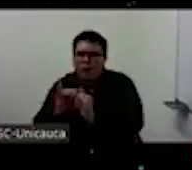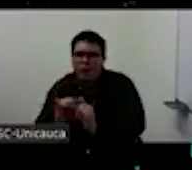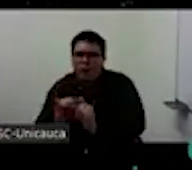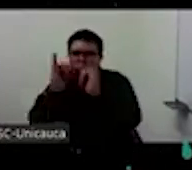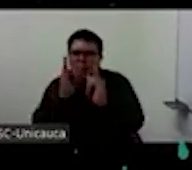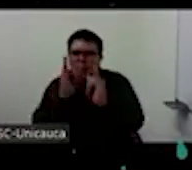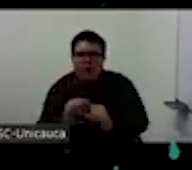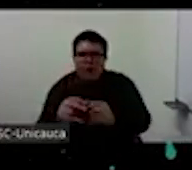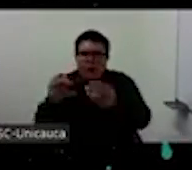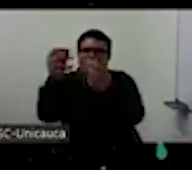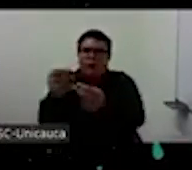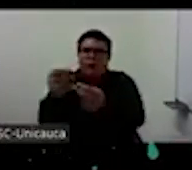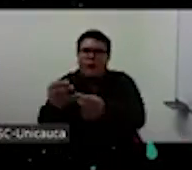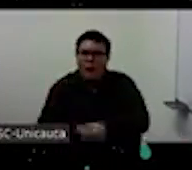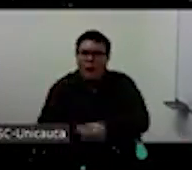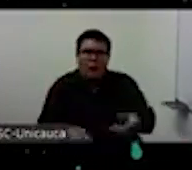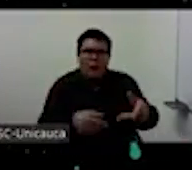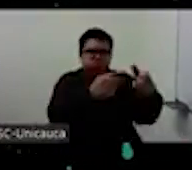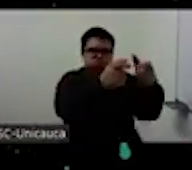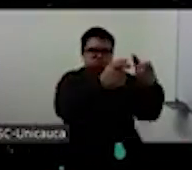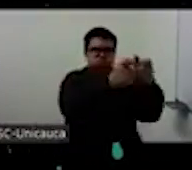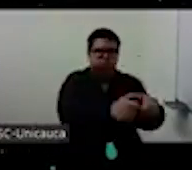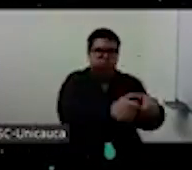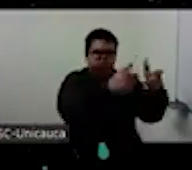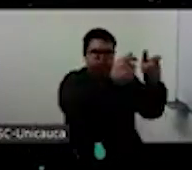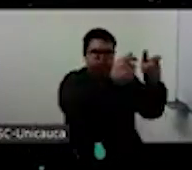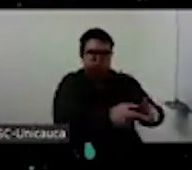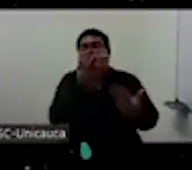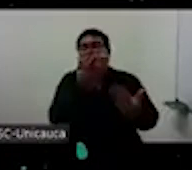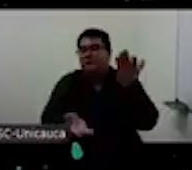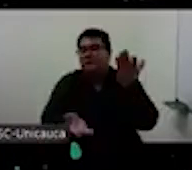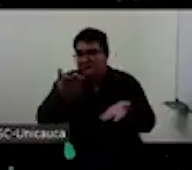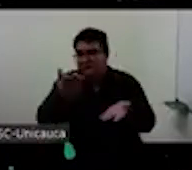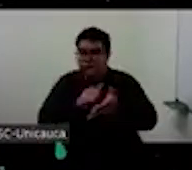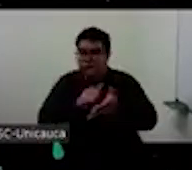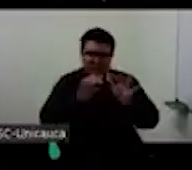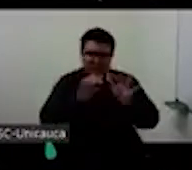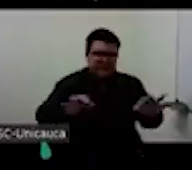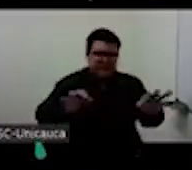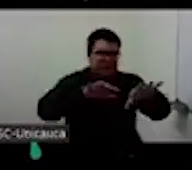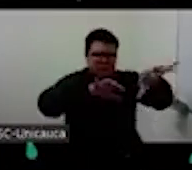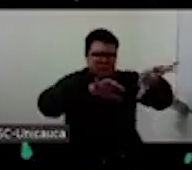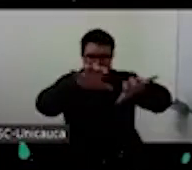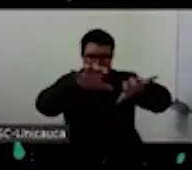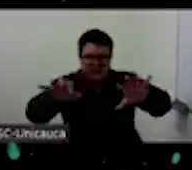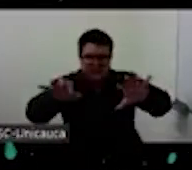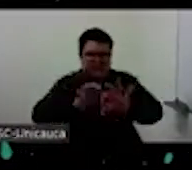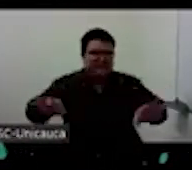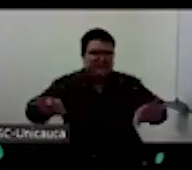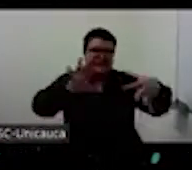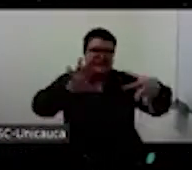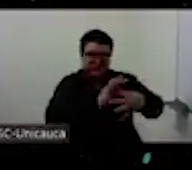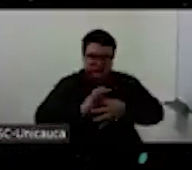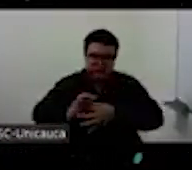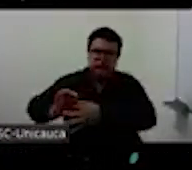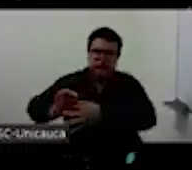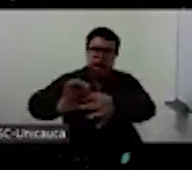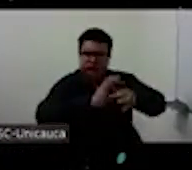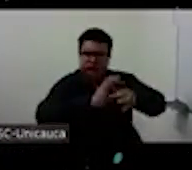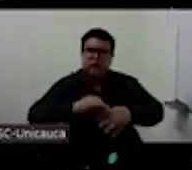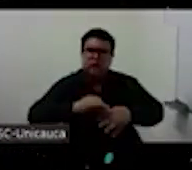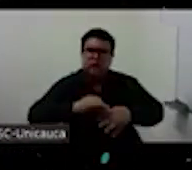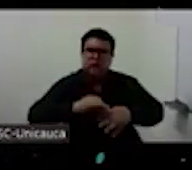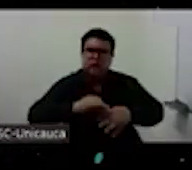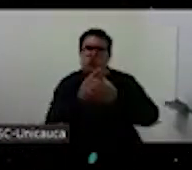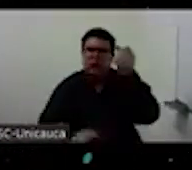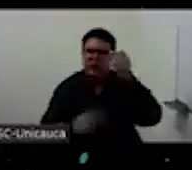el tejido, todos los elementos se anúan y están estrechamente vinculados con el principio de dualidad.